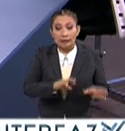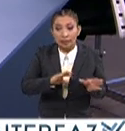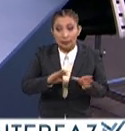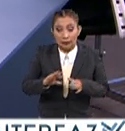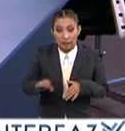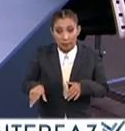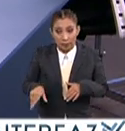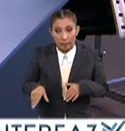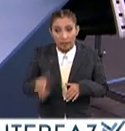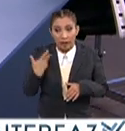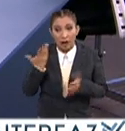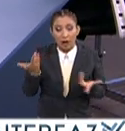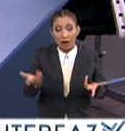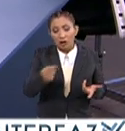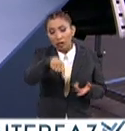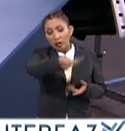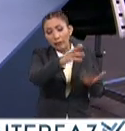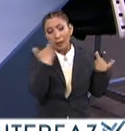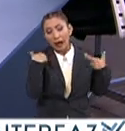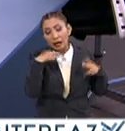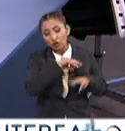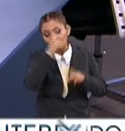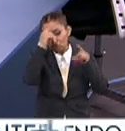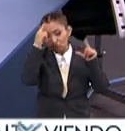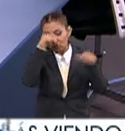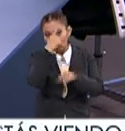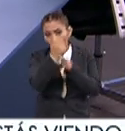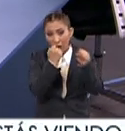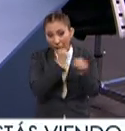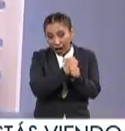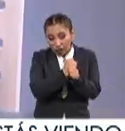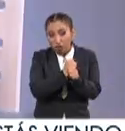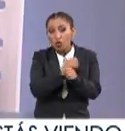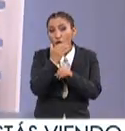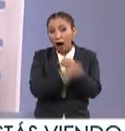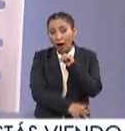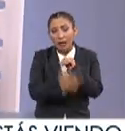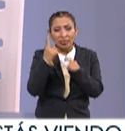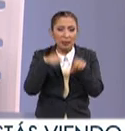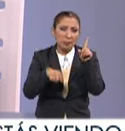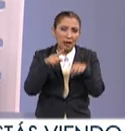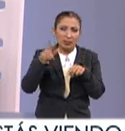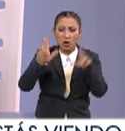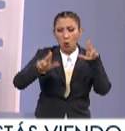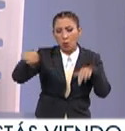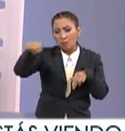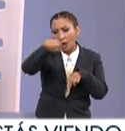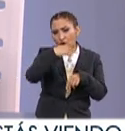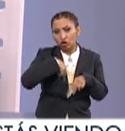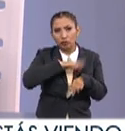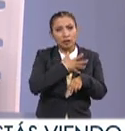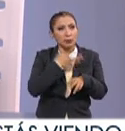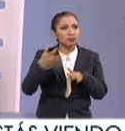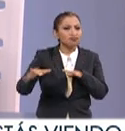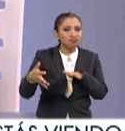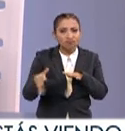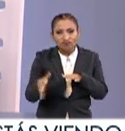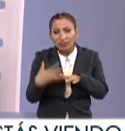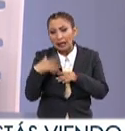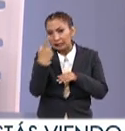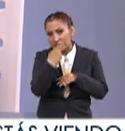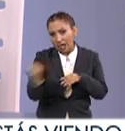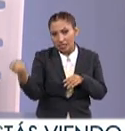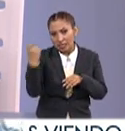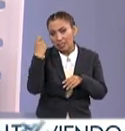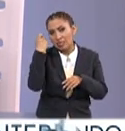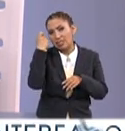bueno, el número de docentes que egresan de cada normal es muy variable. Nosotros tenemos aproximadamente